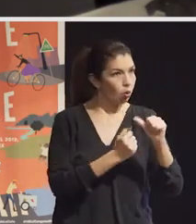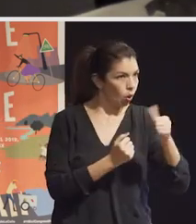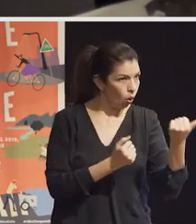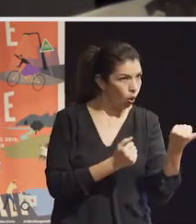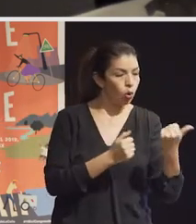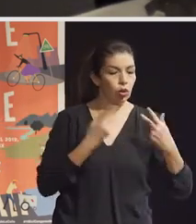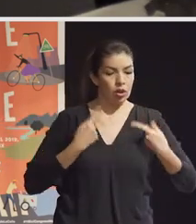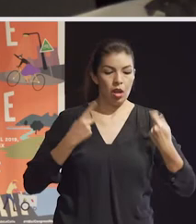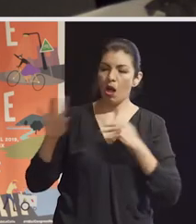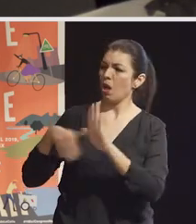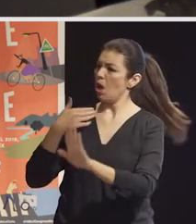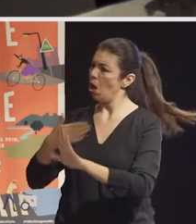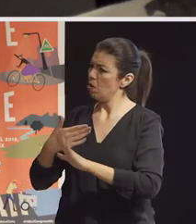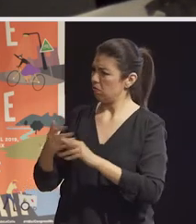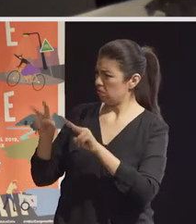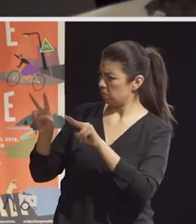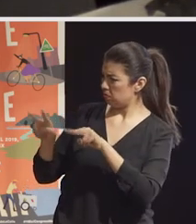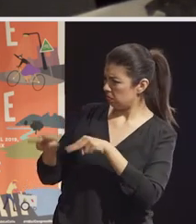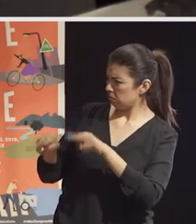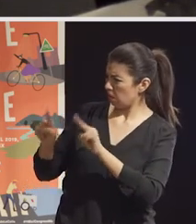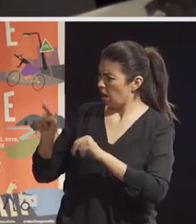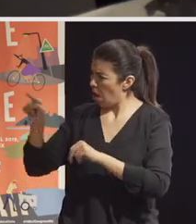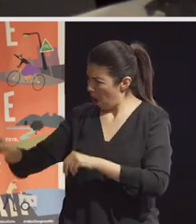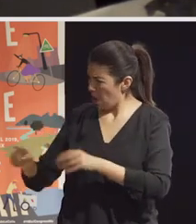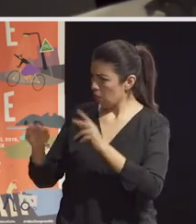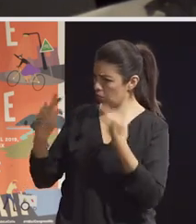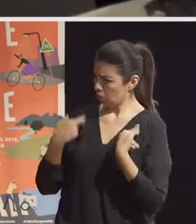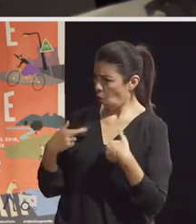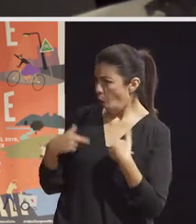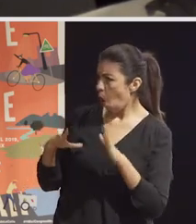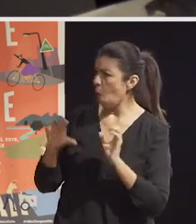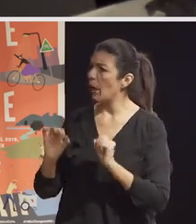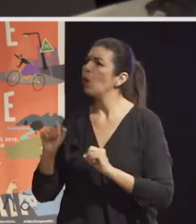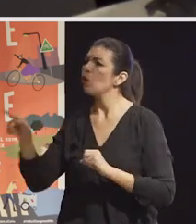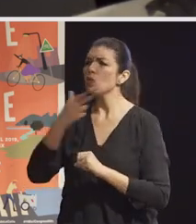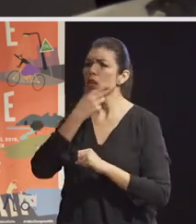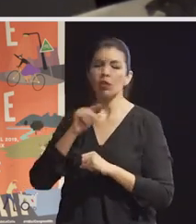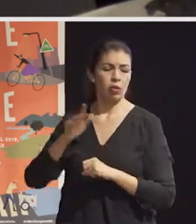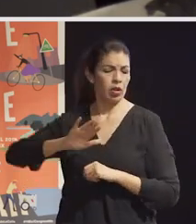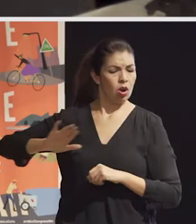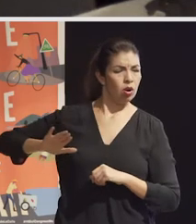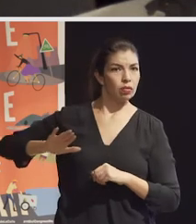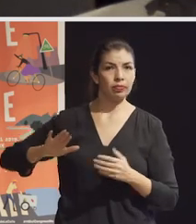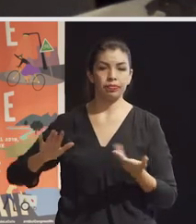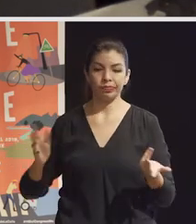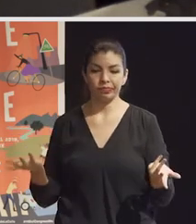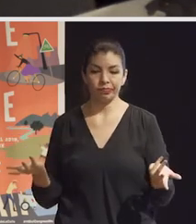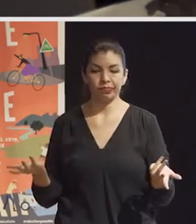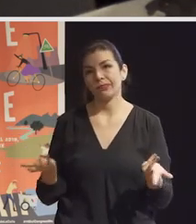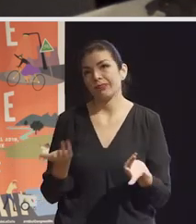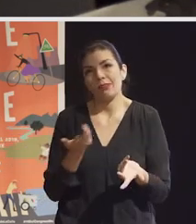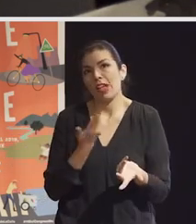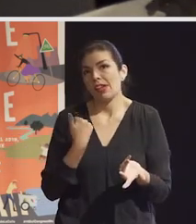o por las formas en las que quieres hacer las cosas sé que no puedes tener como una persona no puedes tener la receta